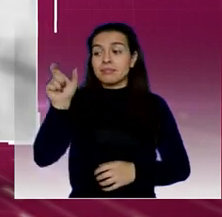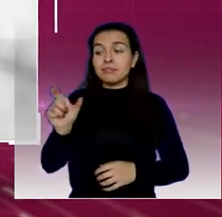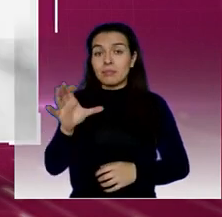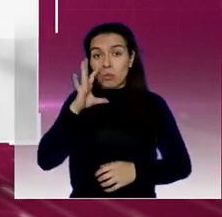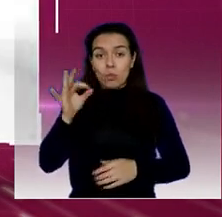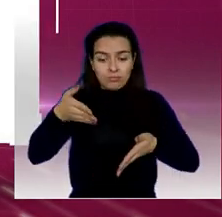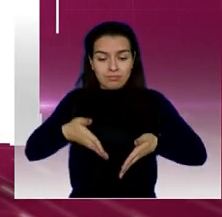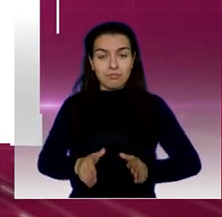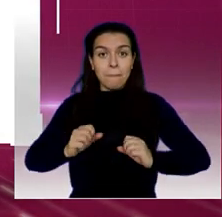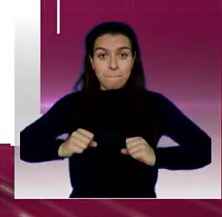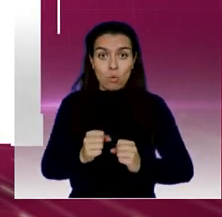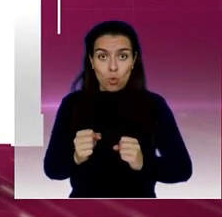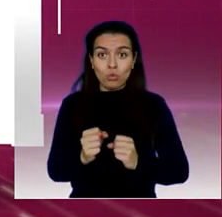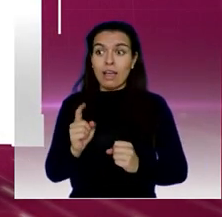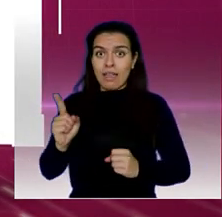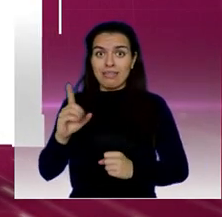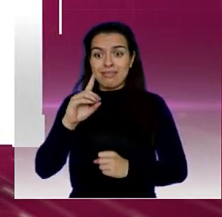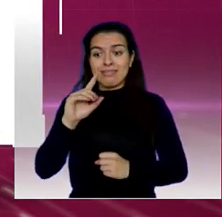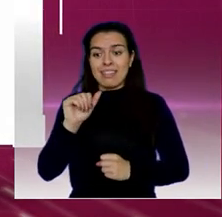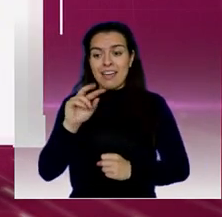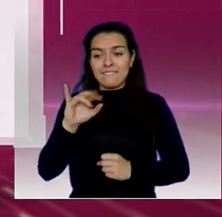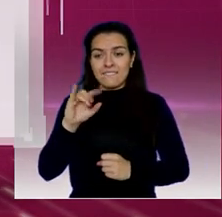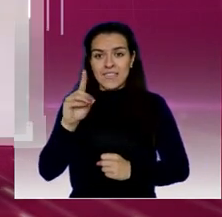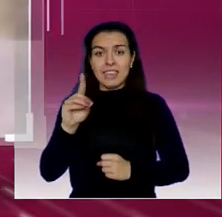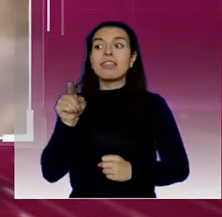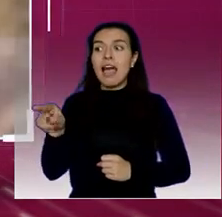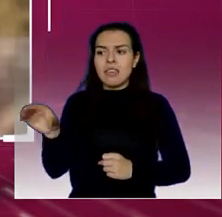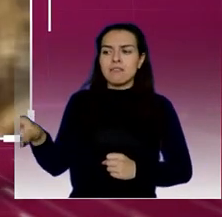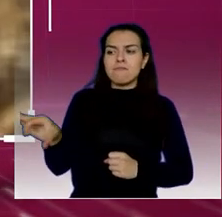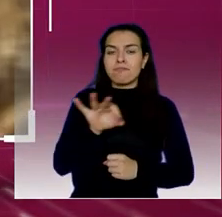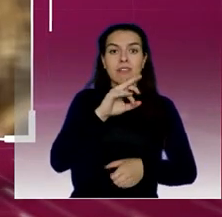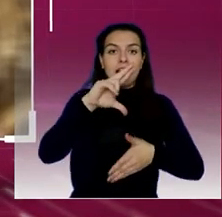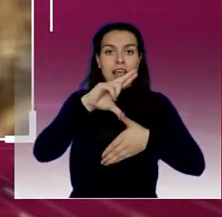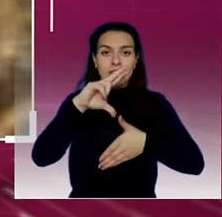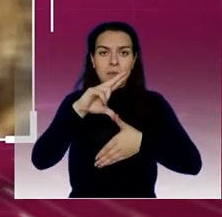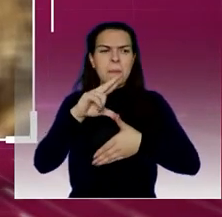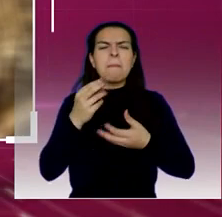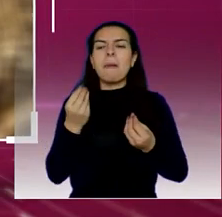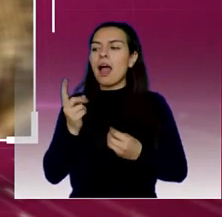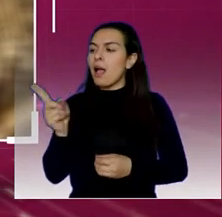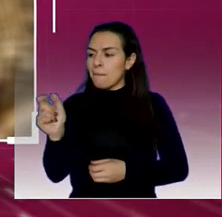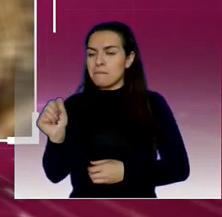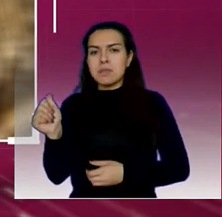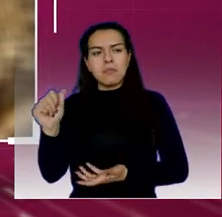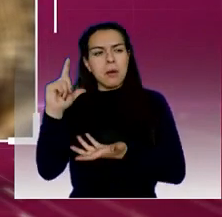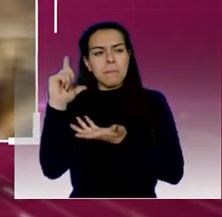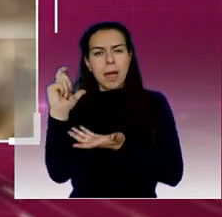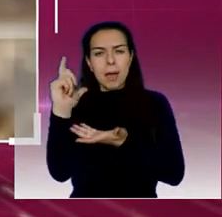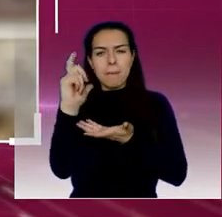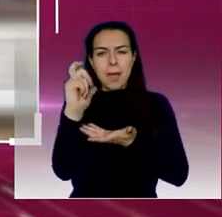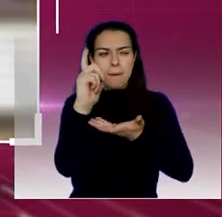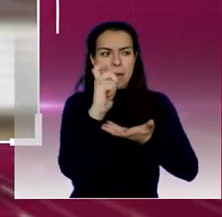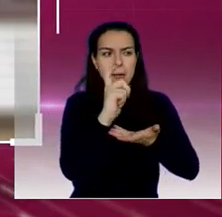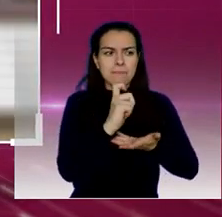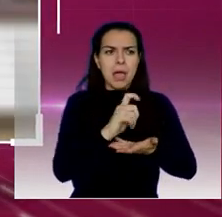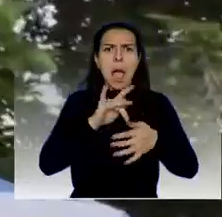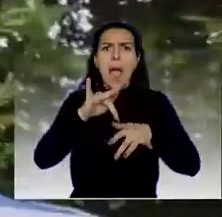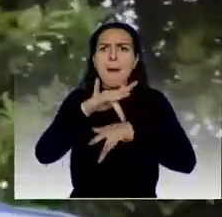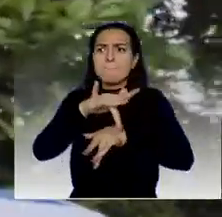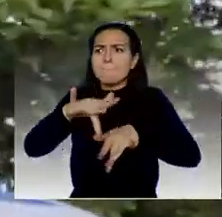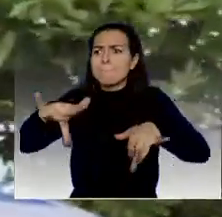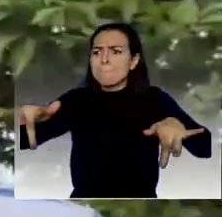uno de los fotógrafos elegidos en latinoamérica para registrar bajo su lente el histórico vacío de la imponente capital de colombia